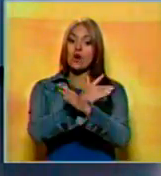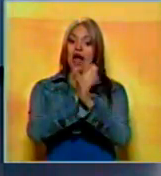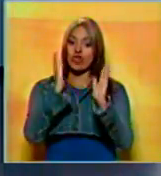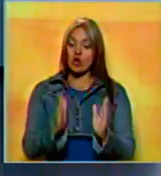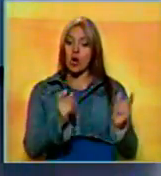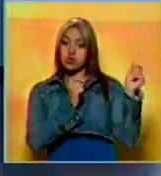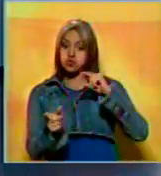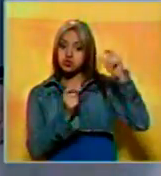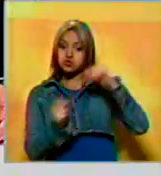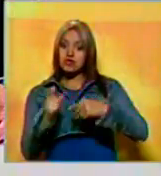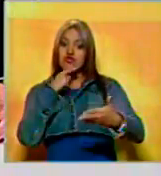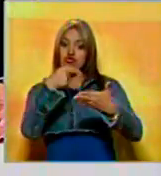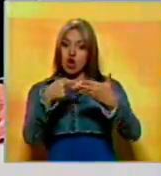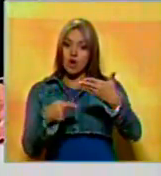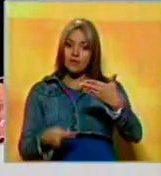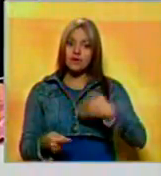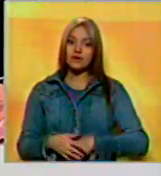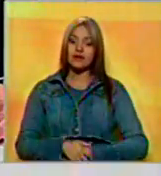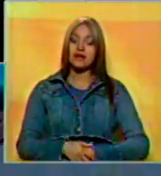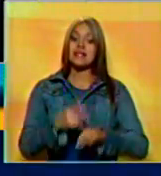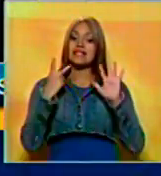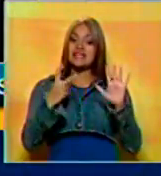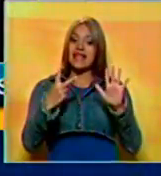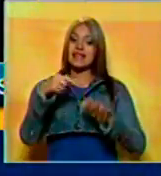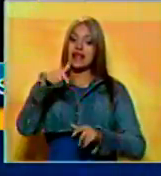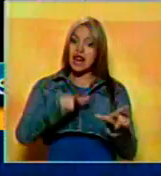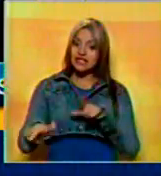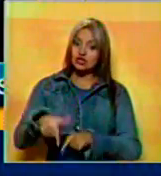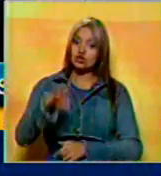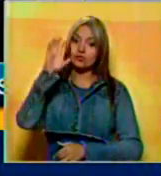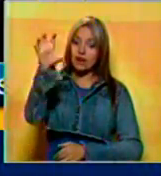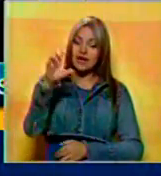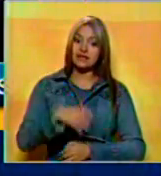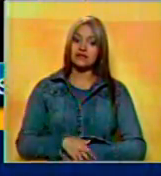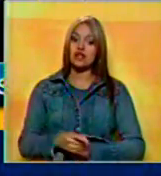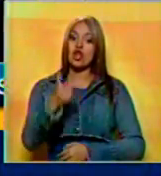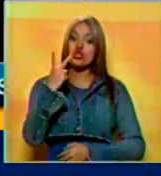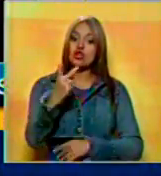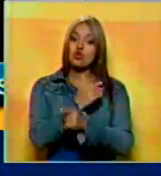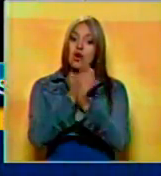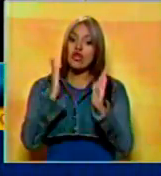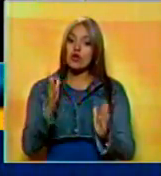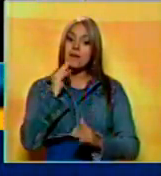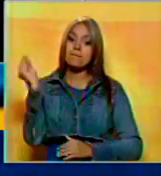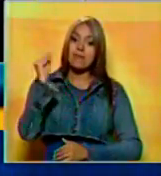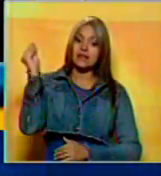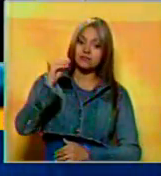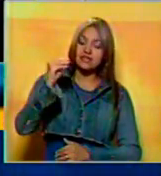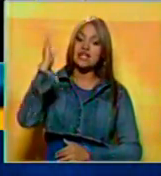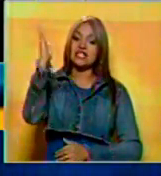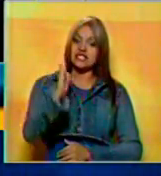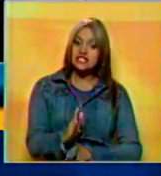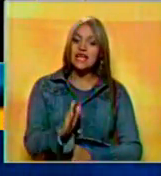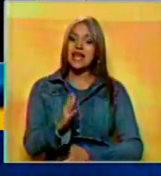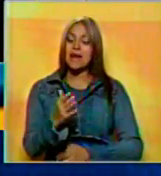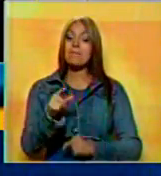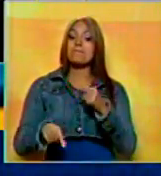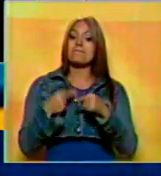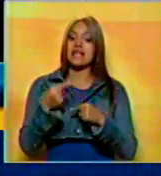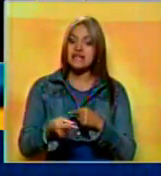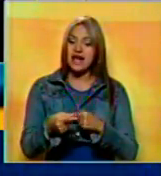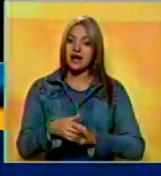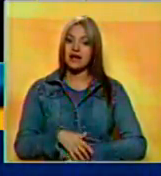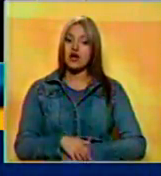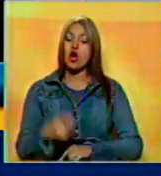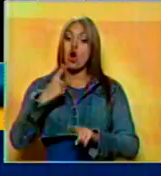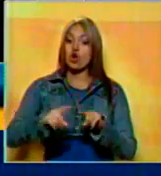importados en nómina. Tenemos 7 en el país, 2 jugadores adicionales van a estar llegando mañana y